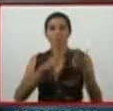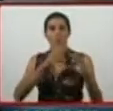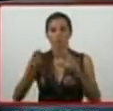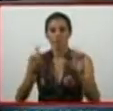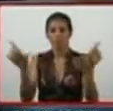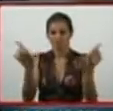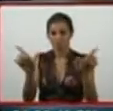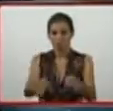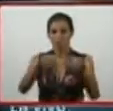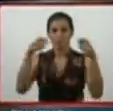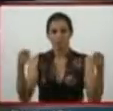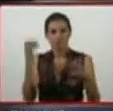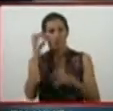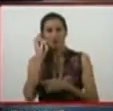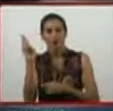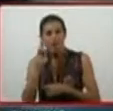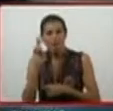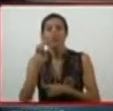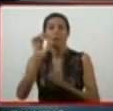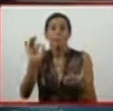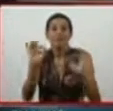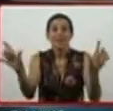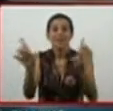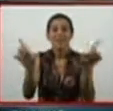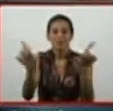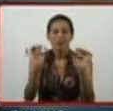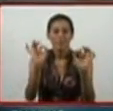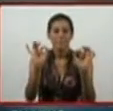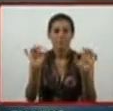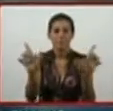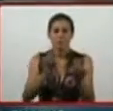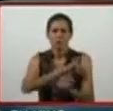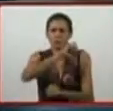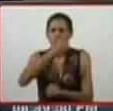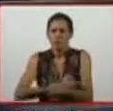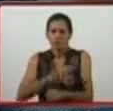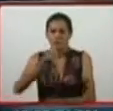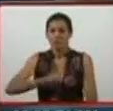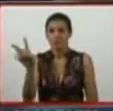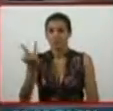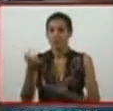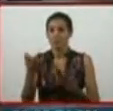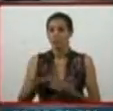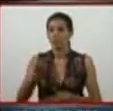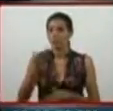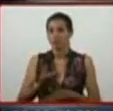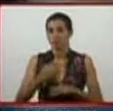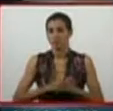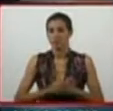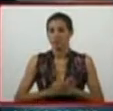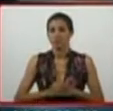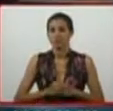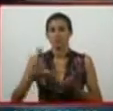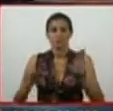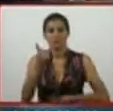y sobre todo en el ámbito audiovisual de la televisión, que tiene gran fuerza en el país, son de los principales